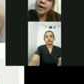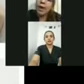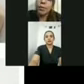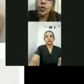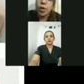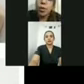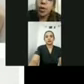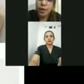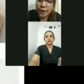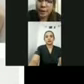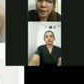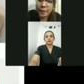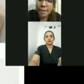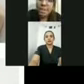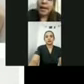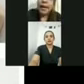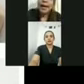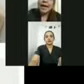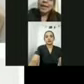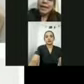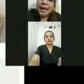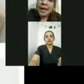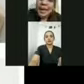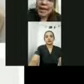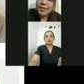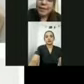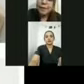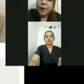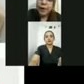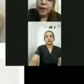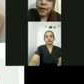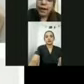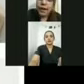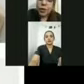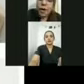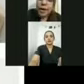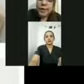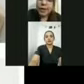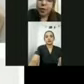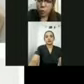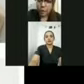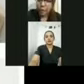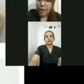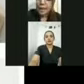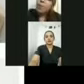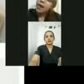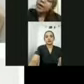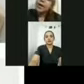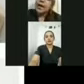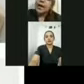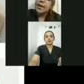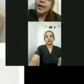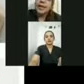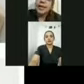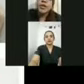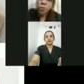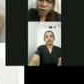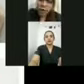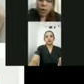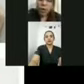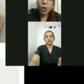También tenemos como detonante que la dislexia es la dificultad en la lectura y en la escritura. Puede tener